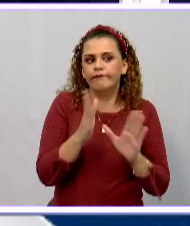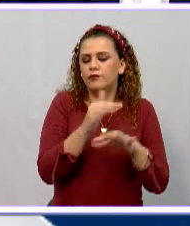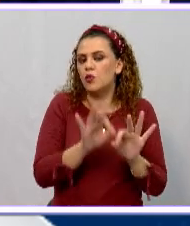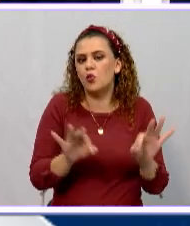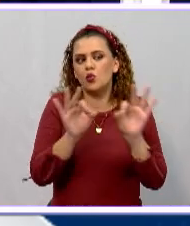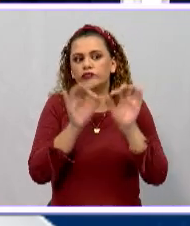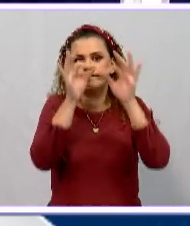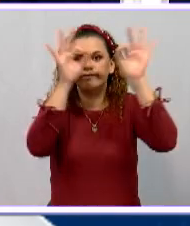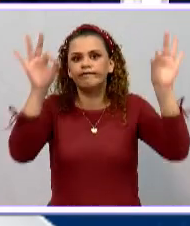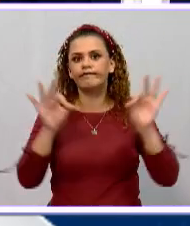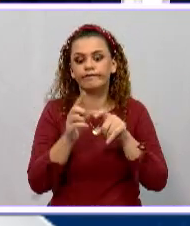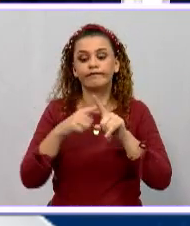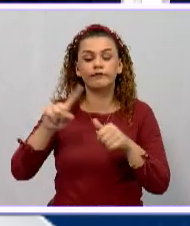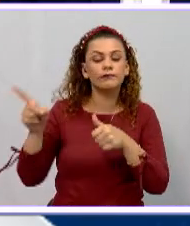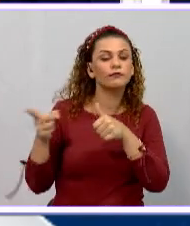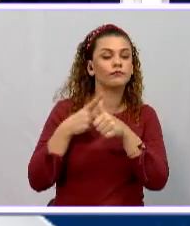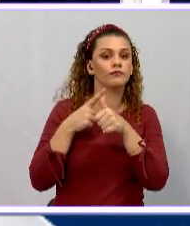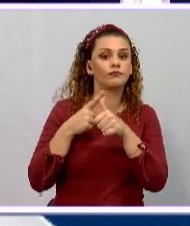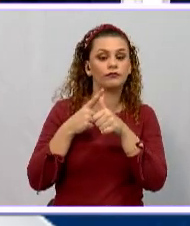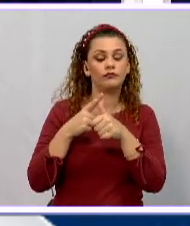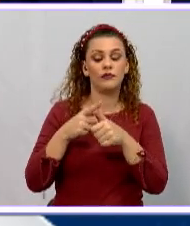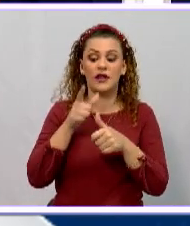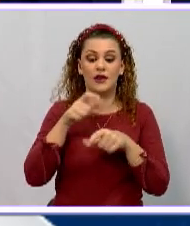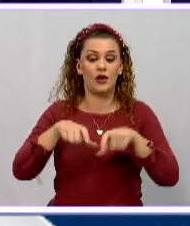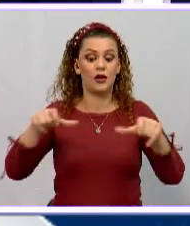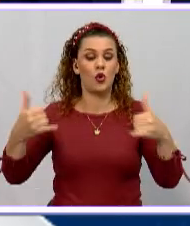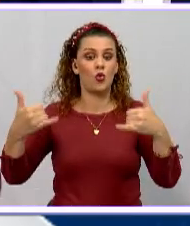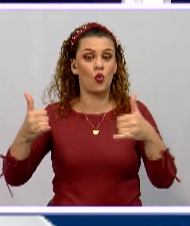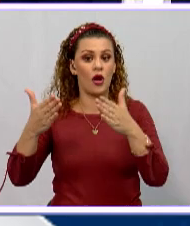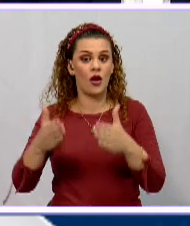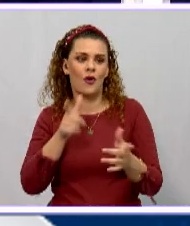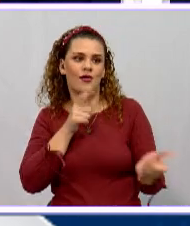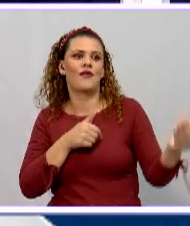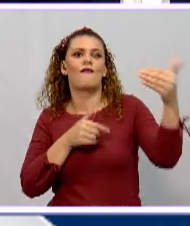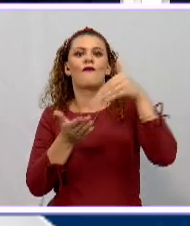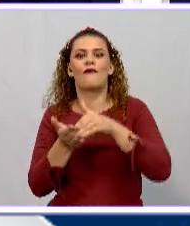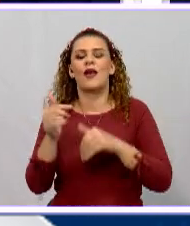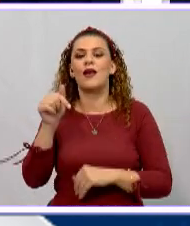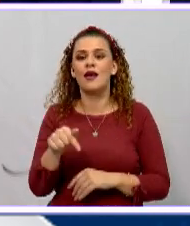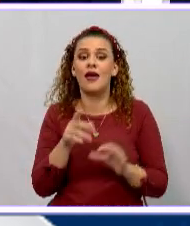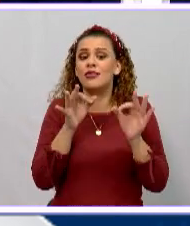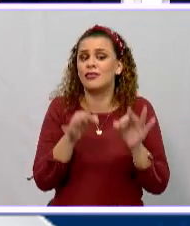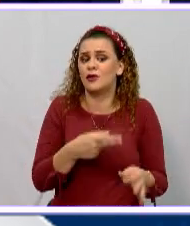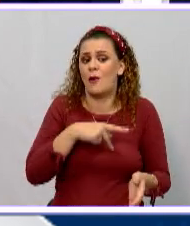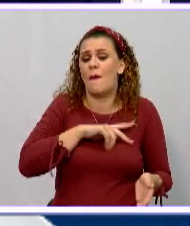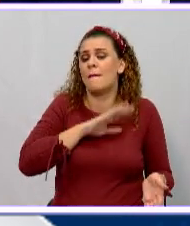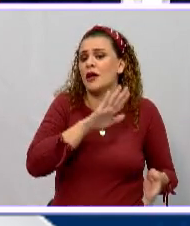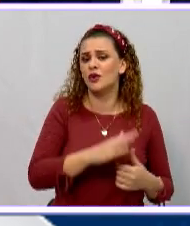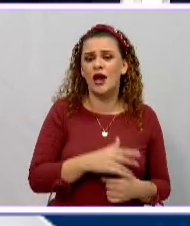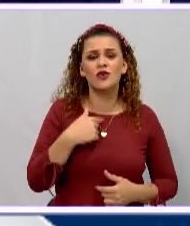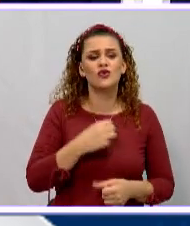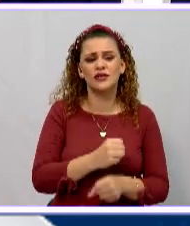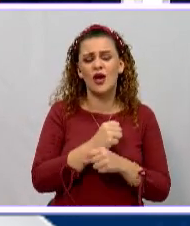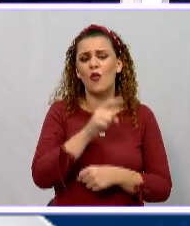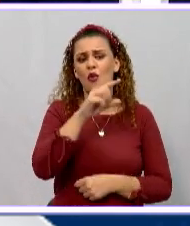pero nuestra principal figura de campo hoy en la selección regresa por una decisión personal porque yo estoy seguro que